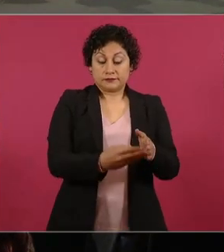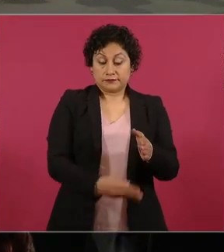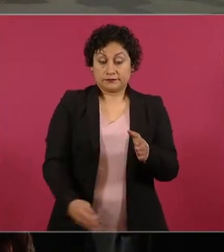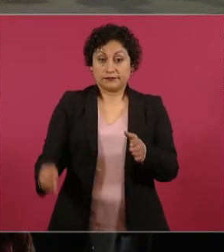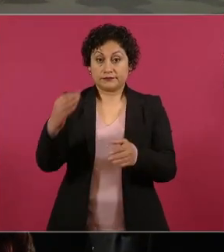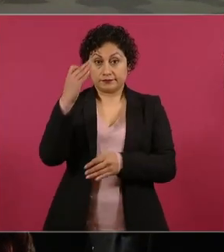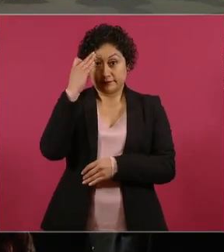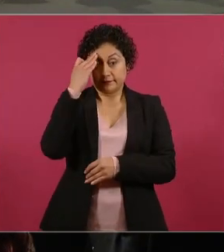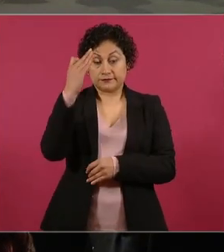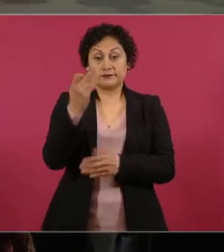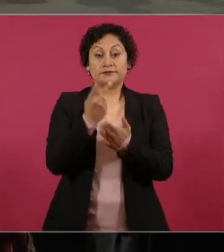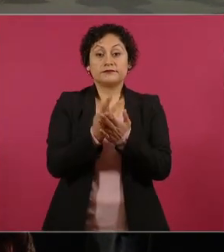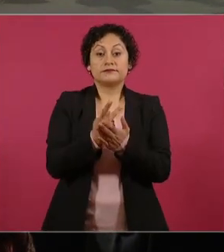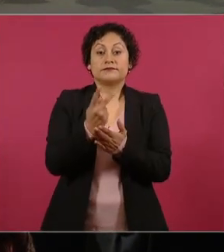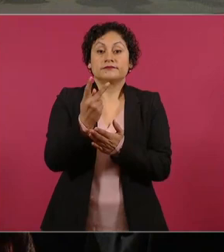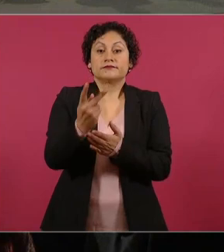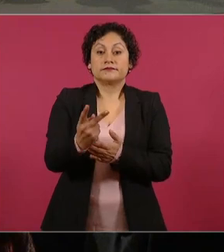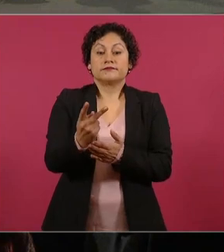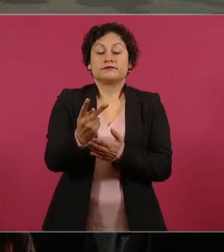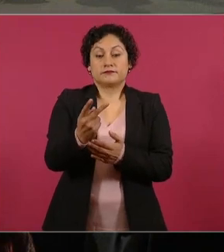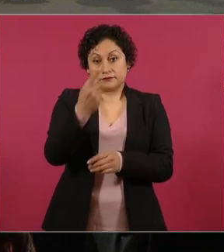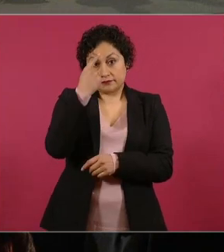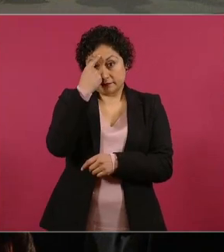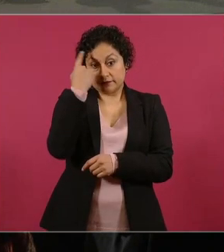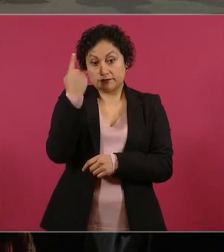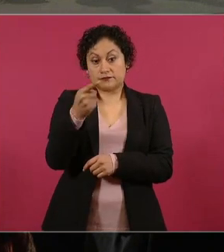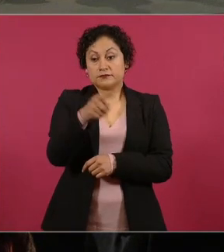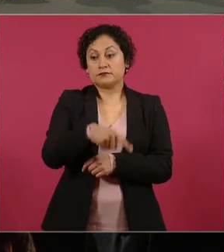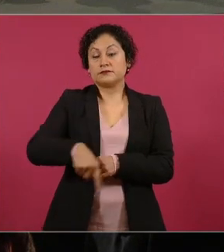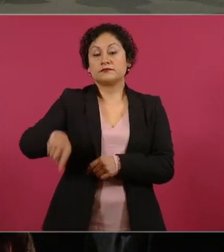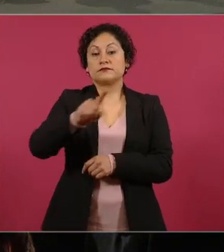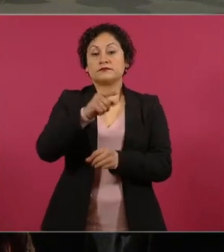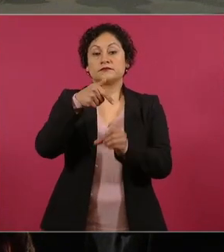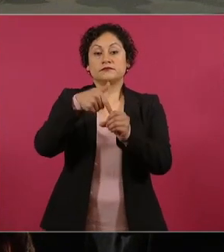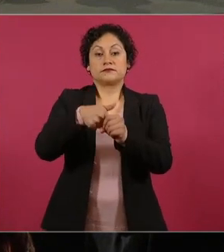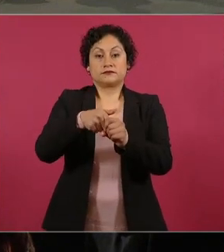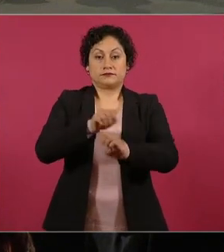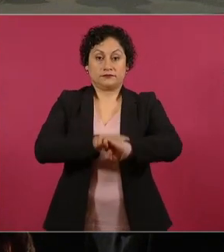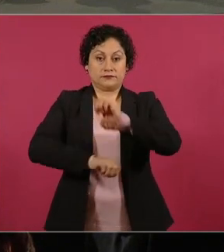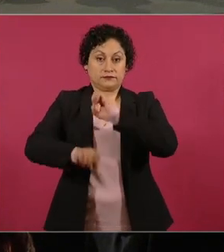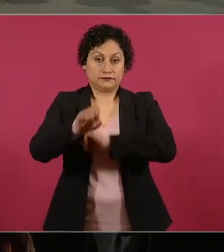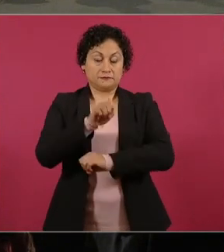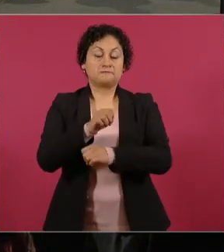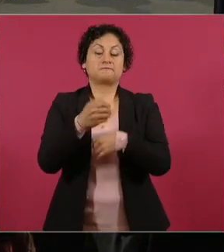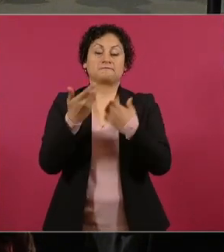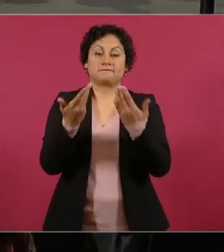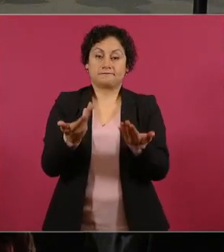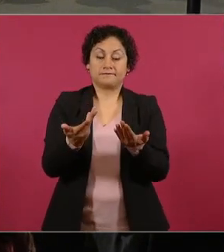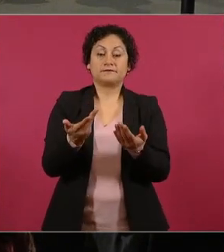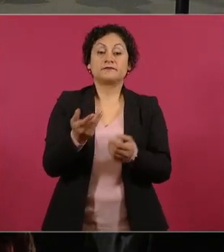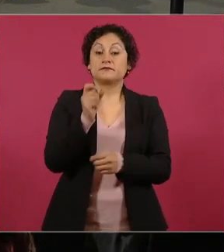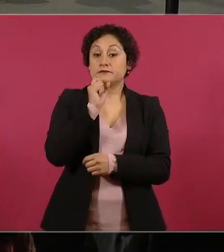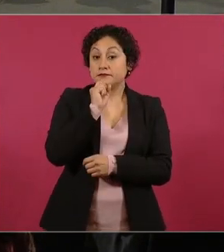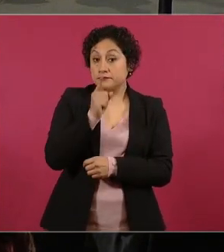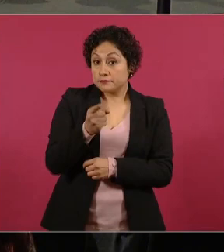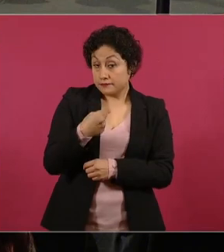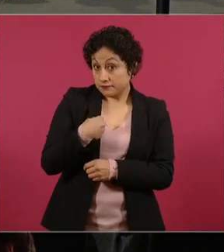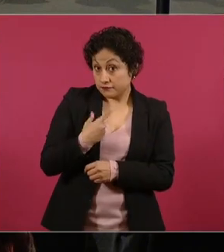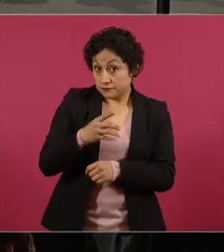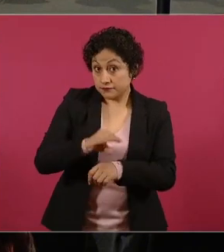las estaciones de servicio, las gasolineras, y en el caso, si me permiten,